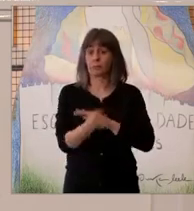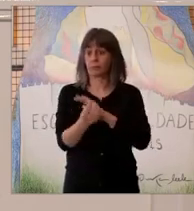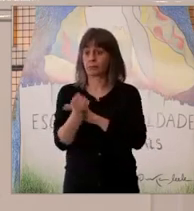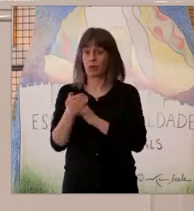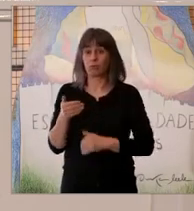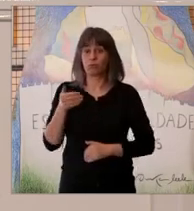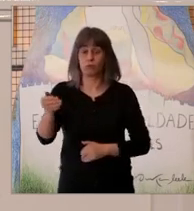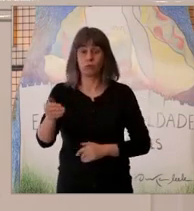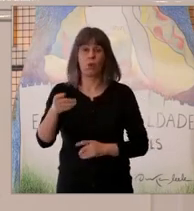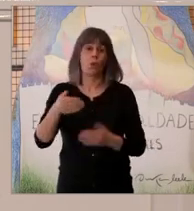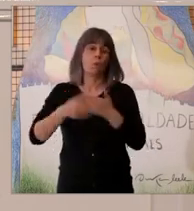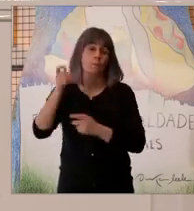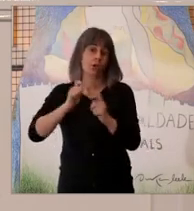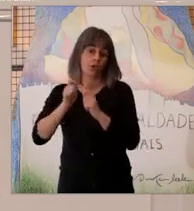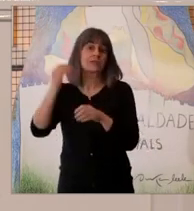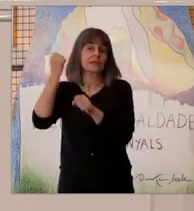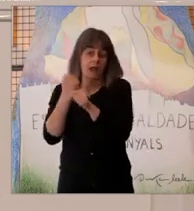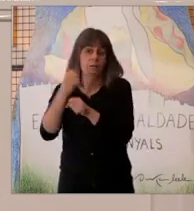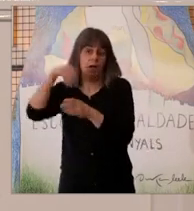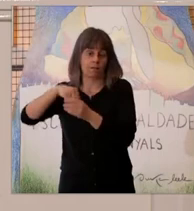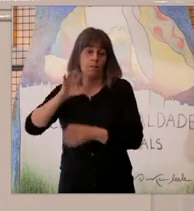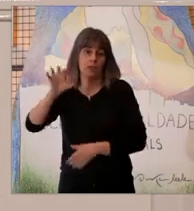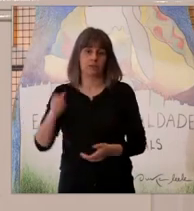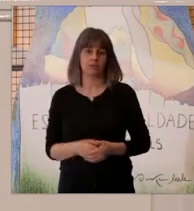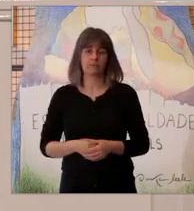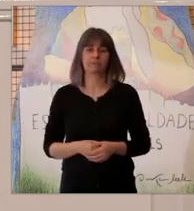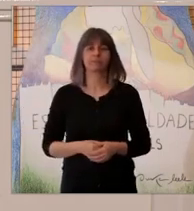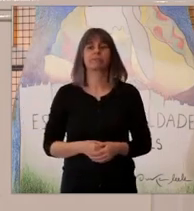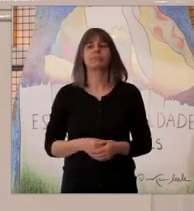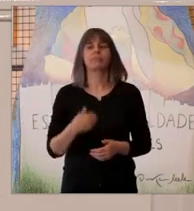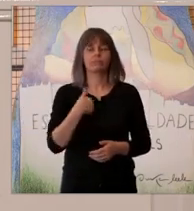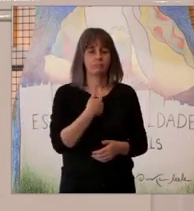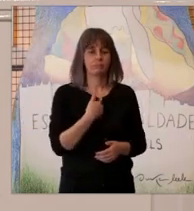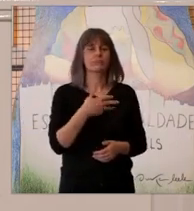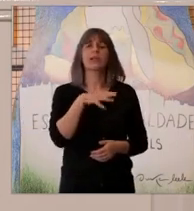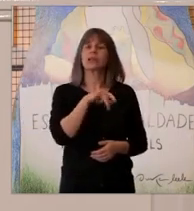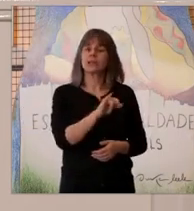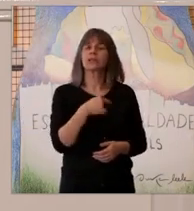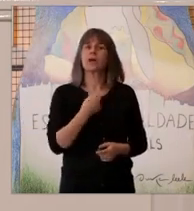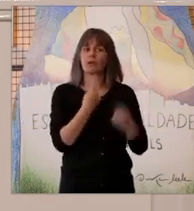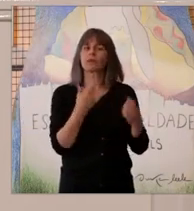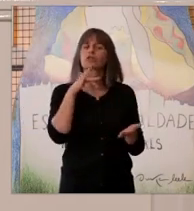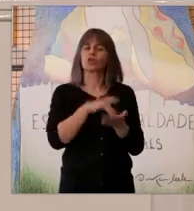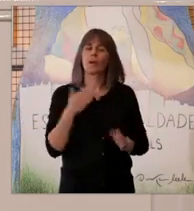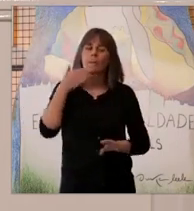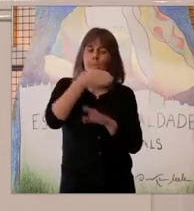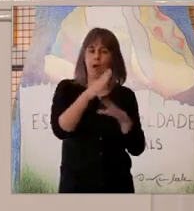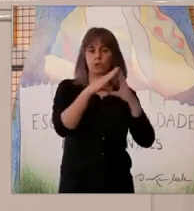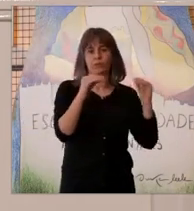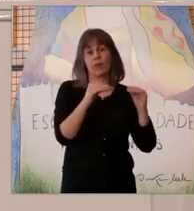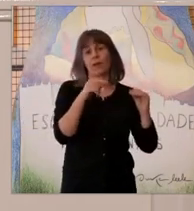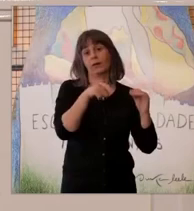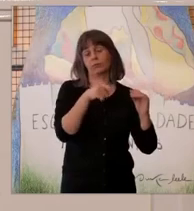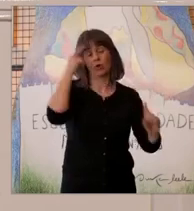que trabajan luego en este país Sí yo he ido a dar a veces cursos y clases en las universidades